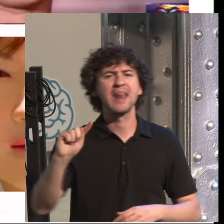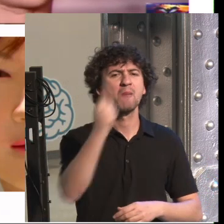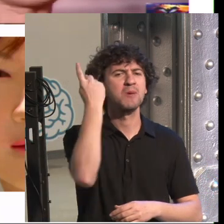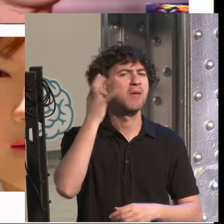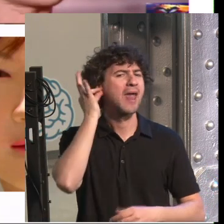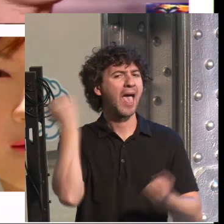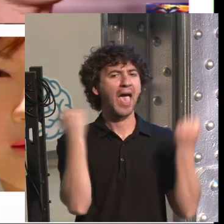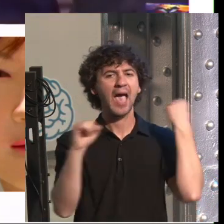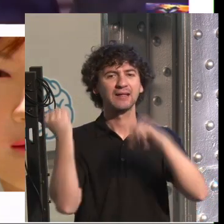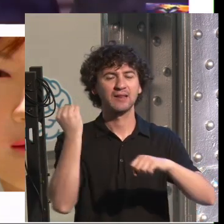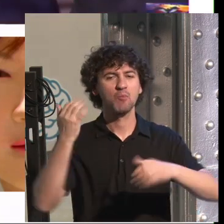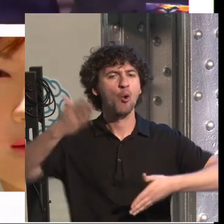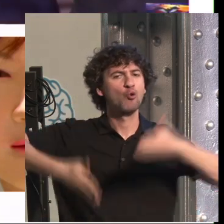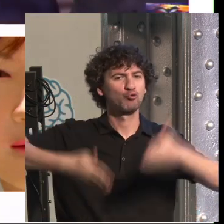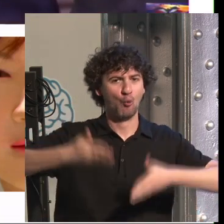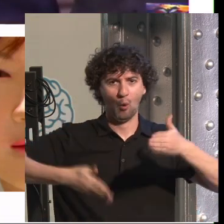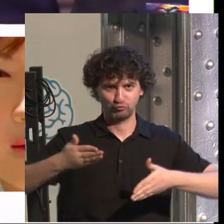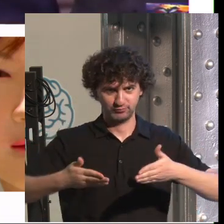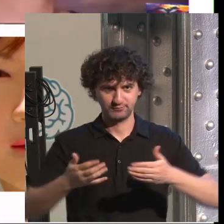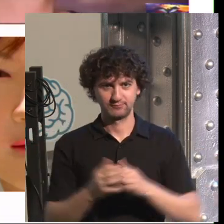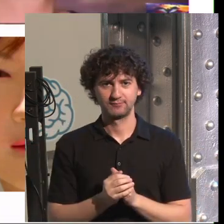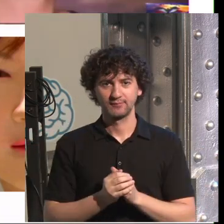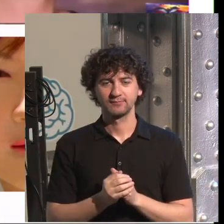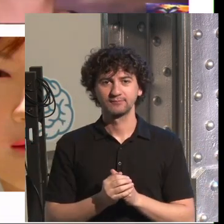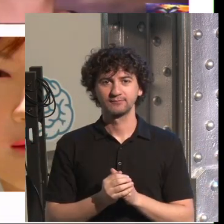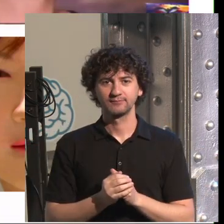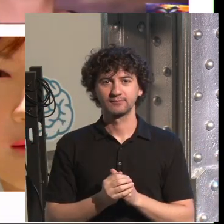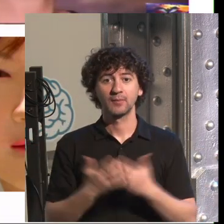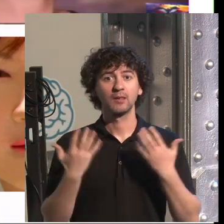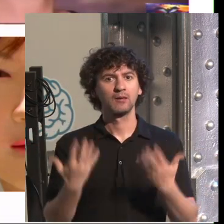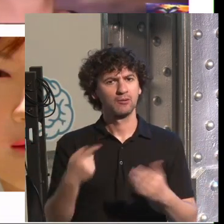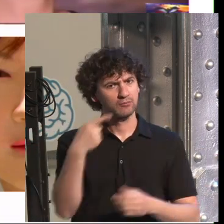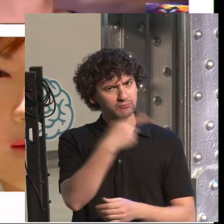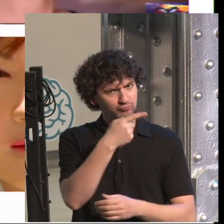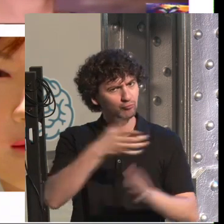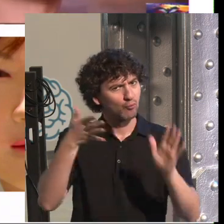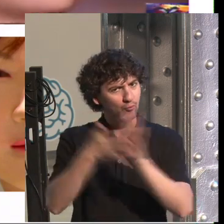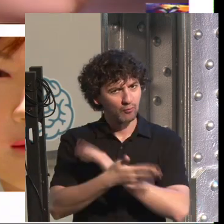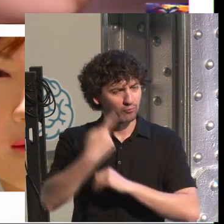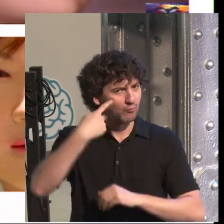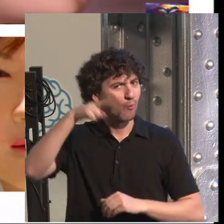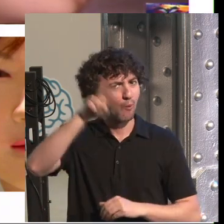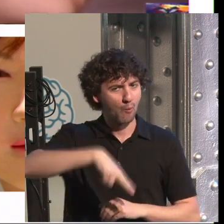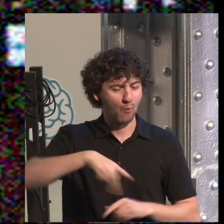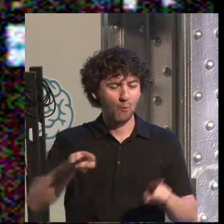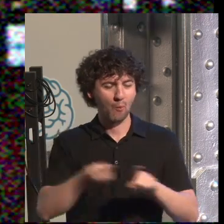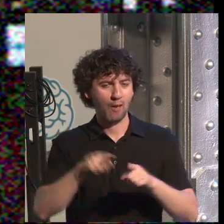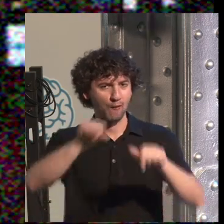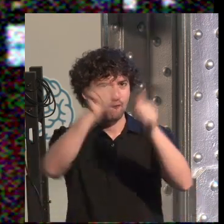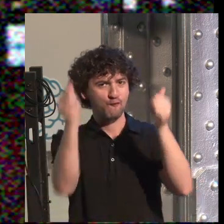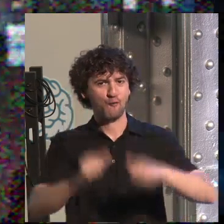actriz, pero es un robot. Y esto sí que se considera humanoide, ¿no? Porque tiene forma